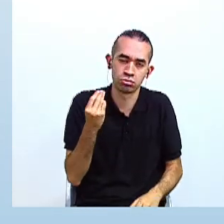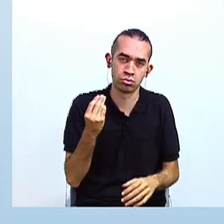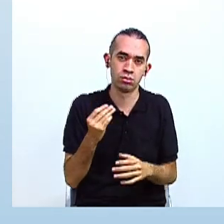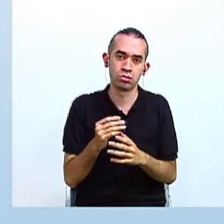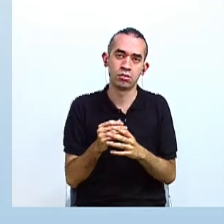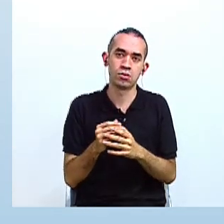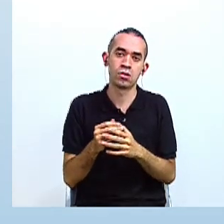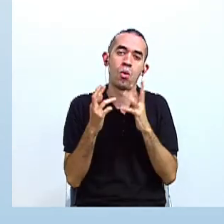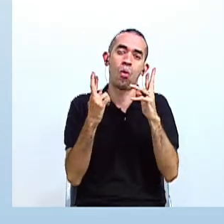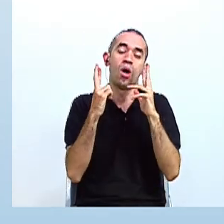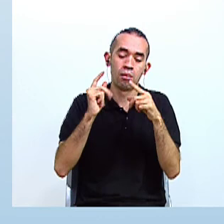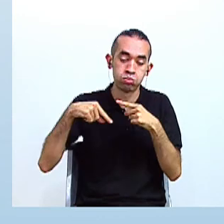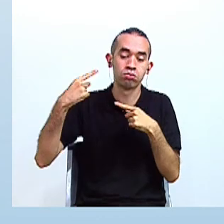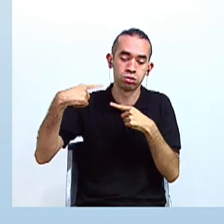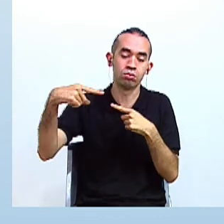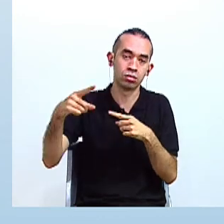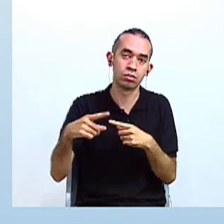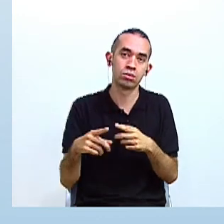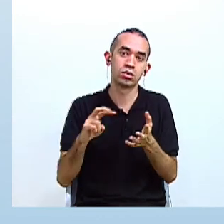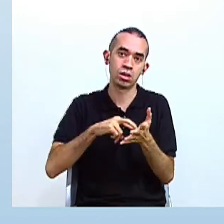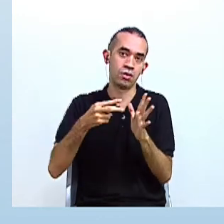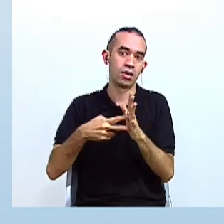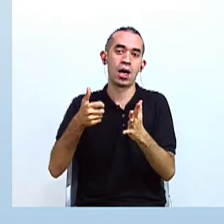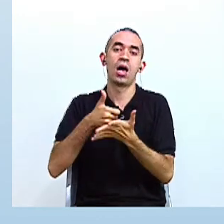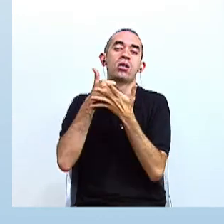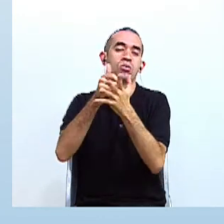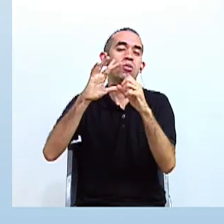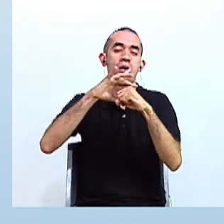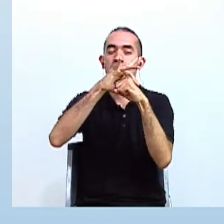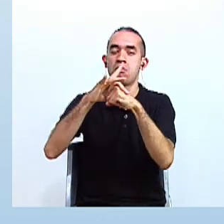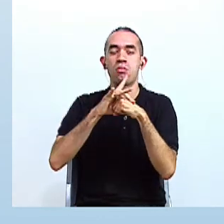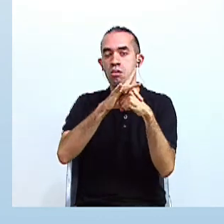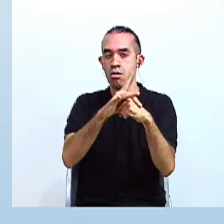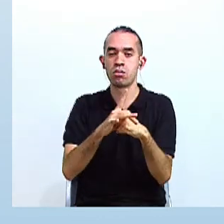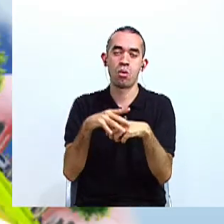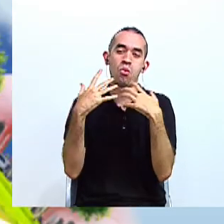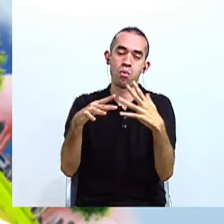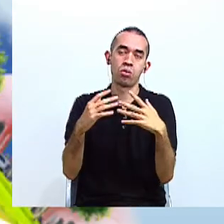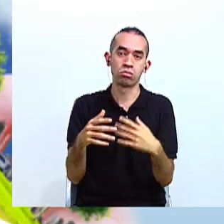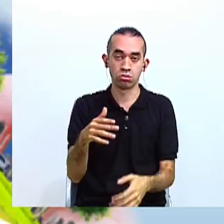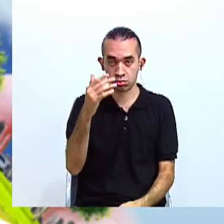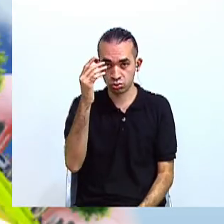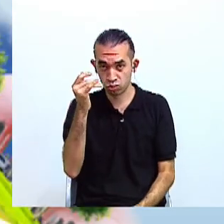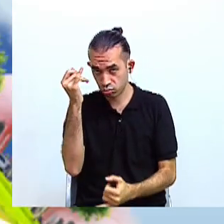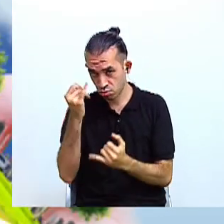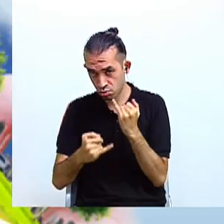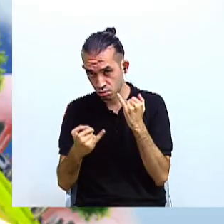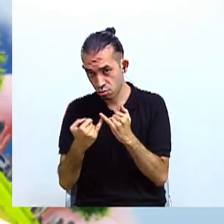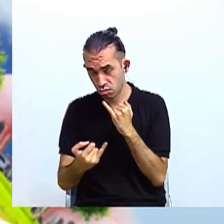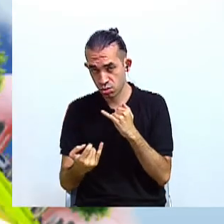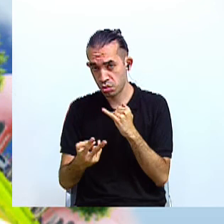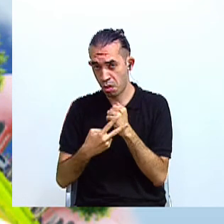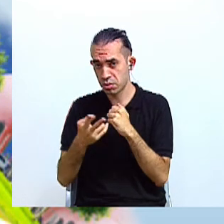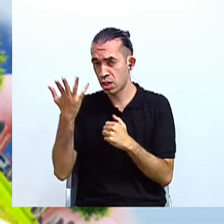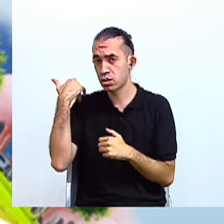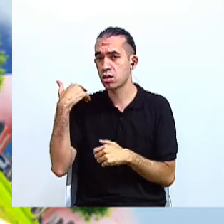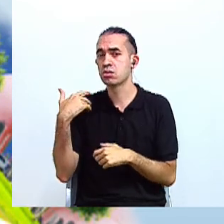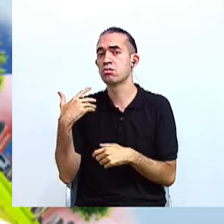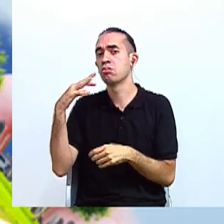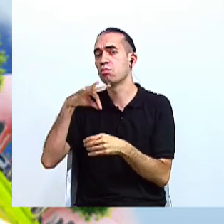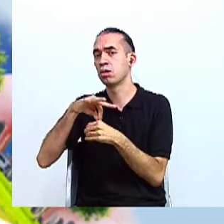cierta regularidad, ¿cuánto ayudaríamos a nuestro planeta? ¿Cuándo fue la última vez que plantaste un árbol?